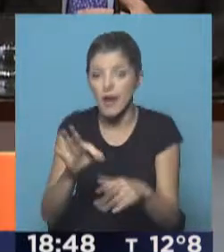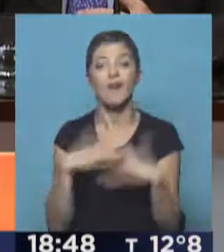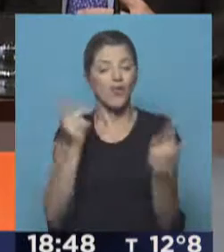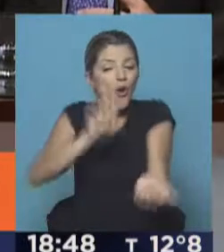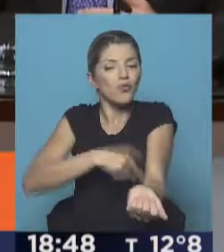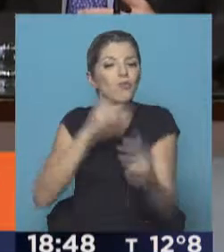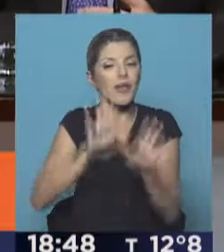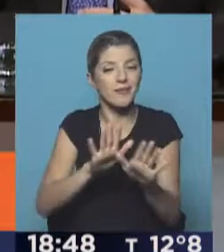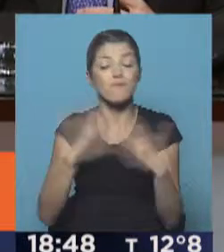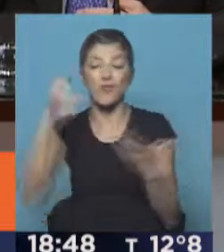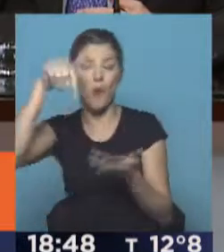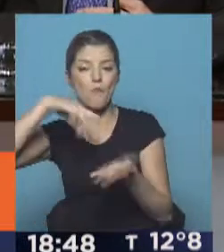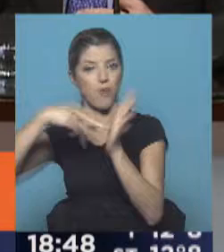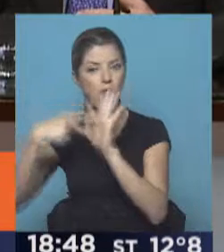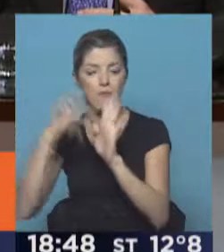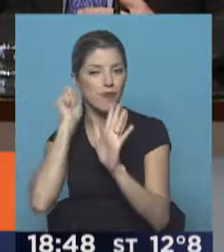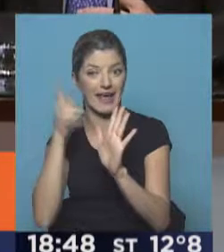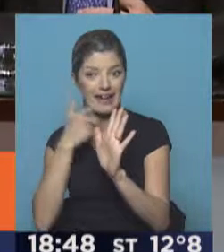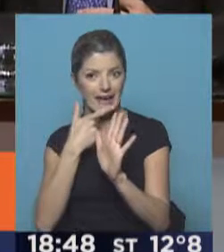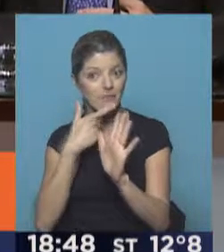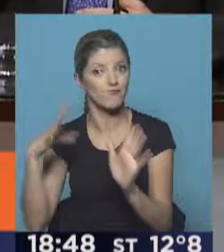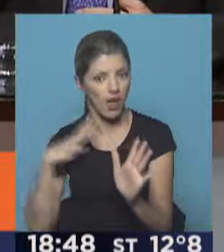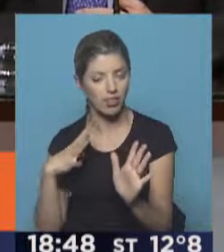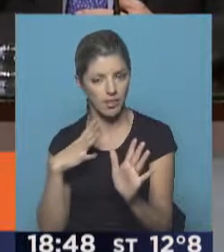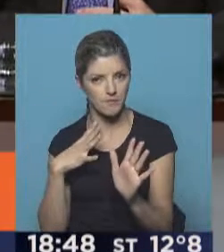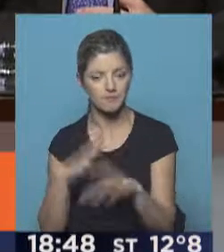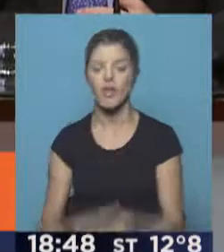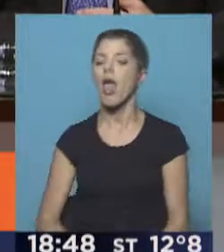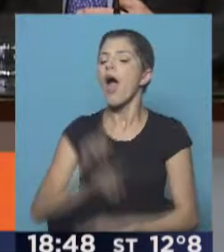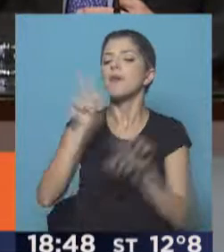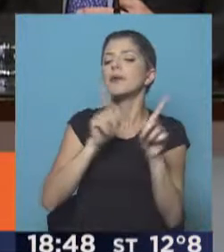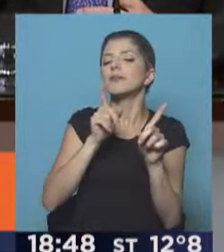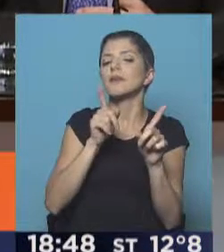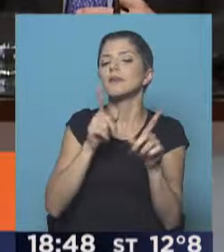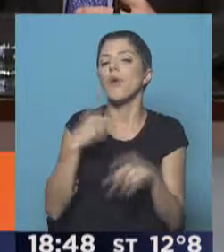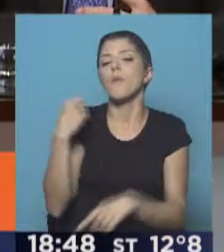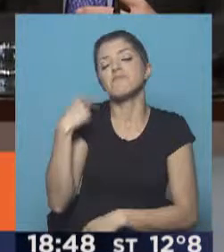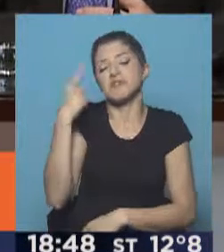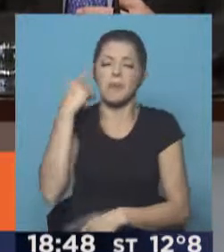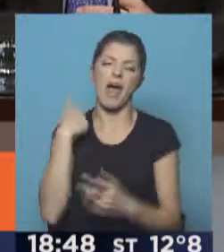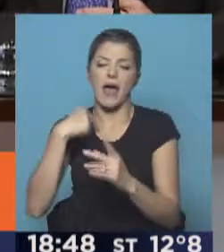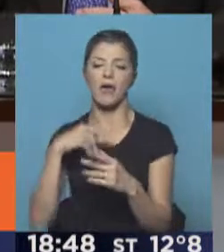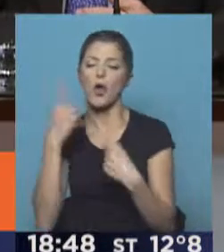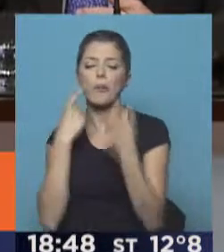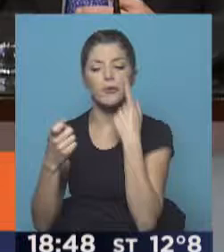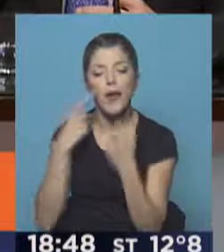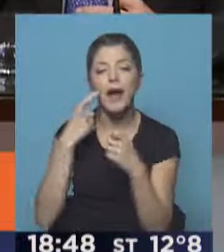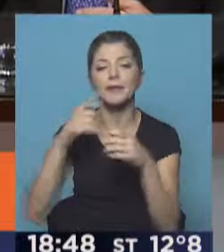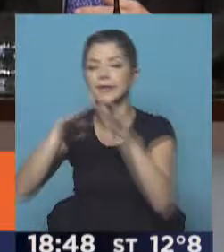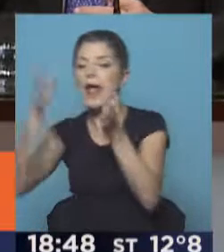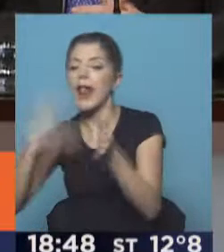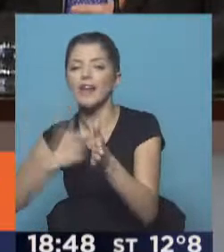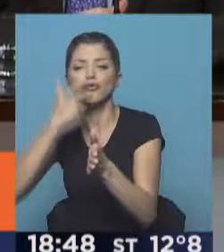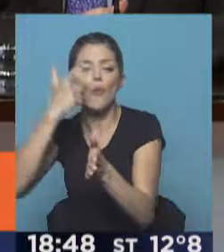sabemos, no nos preocupamos a la hora de regular la calefacción o regular el consumo en